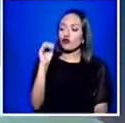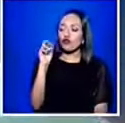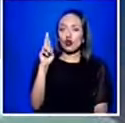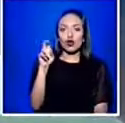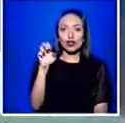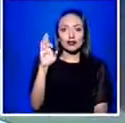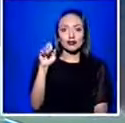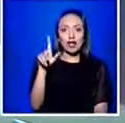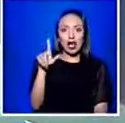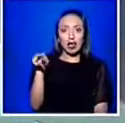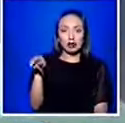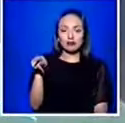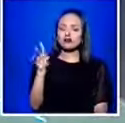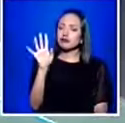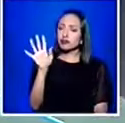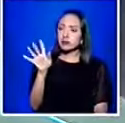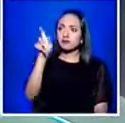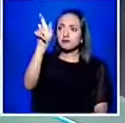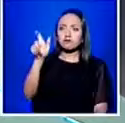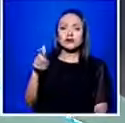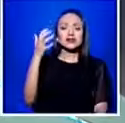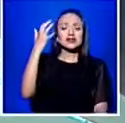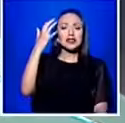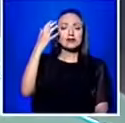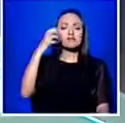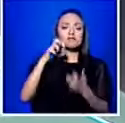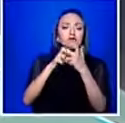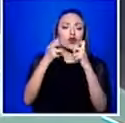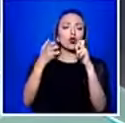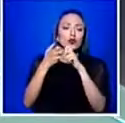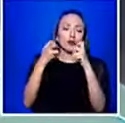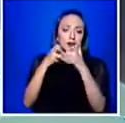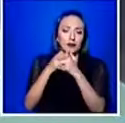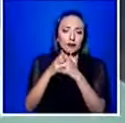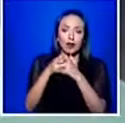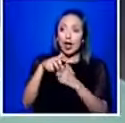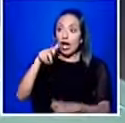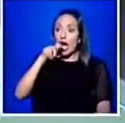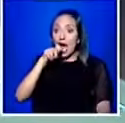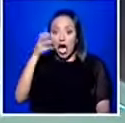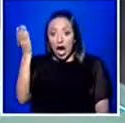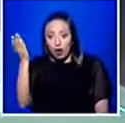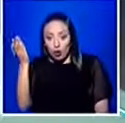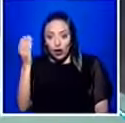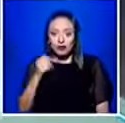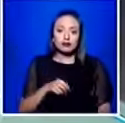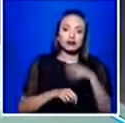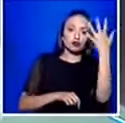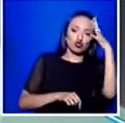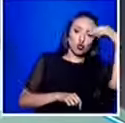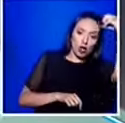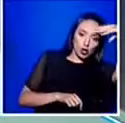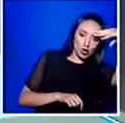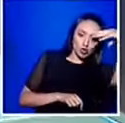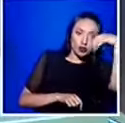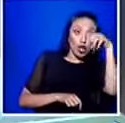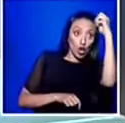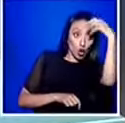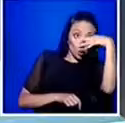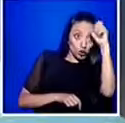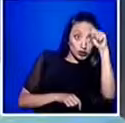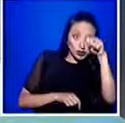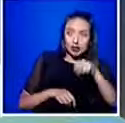vecinos tienen muchas complicaciones por los racionamientos. Cuando tienen agua, no cuentan con luz, y cuando hay energía,